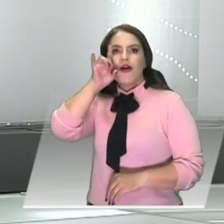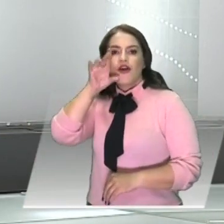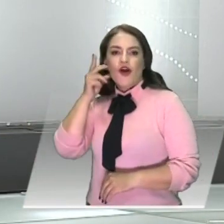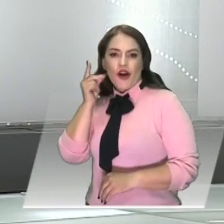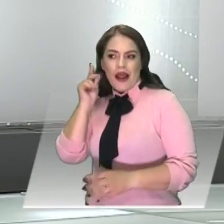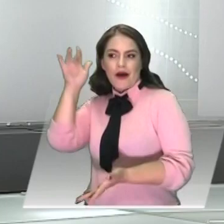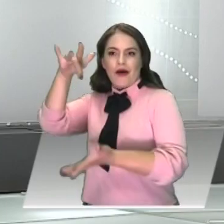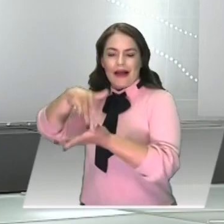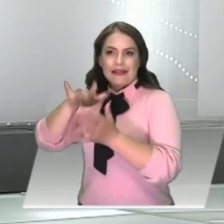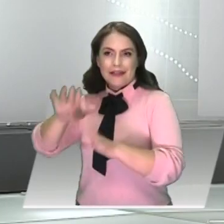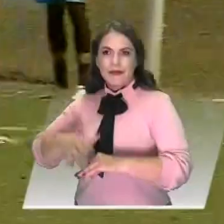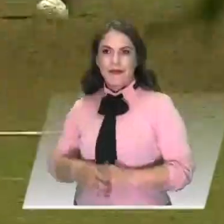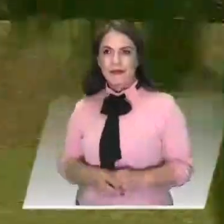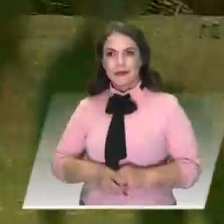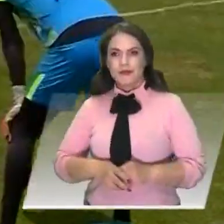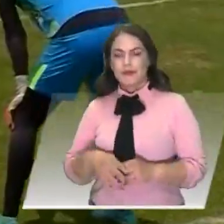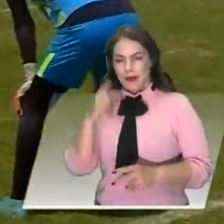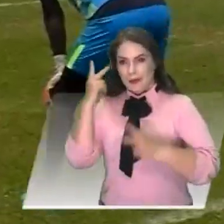visitante